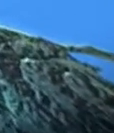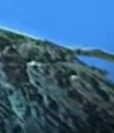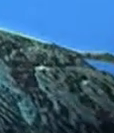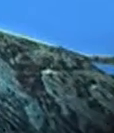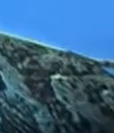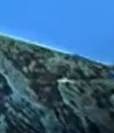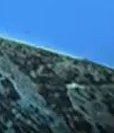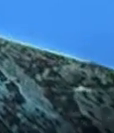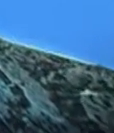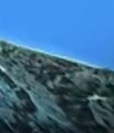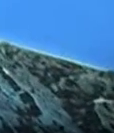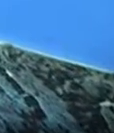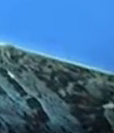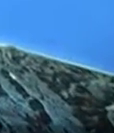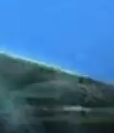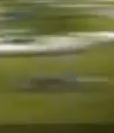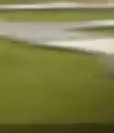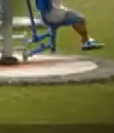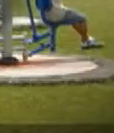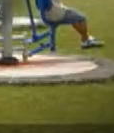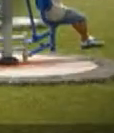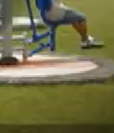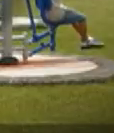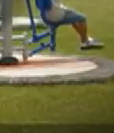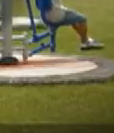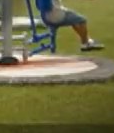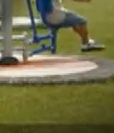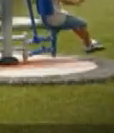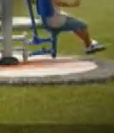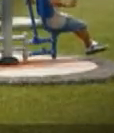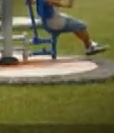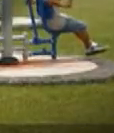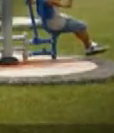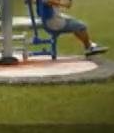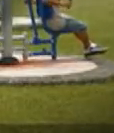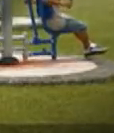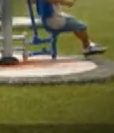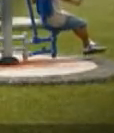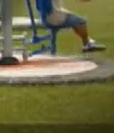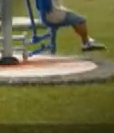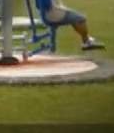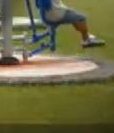Su municipalidad importa. Yo voto porque quiero más parques y lugares para hacer deporte.